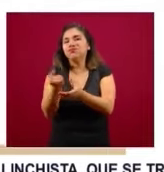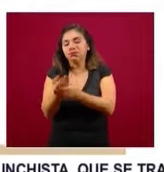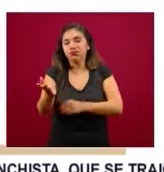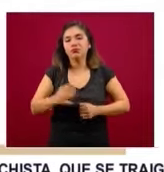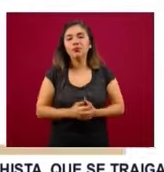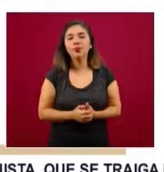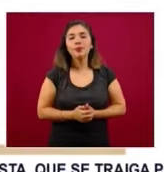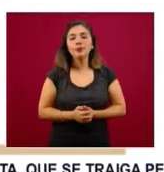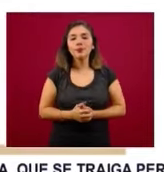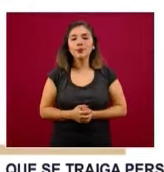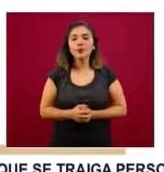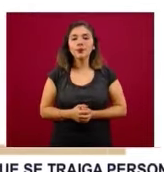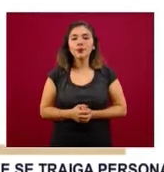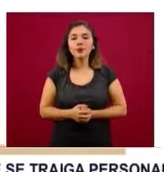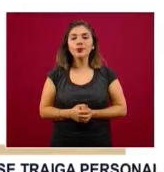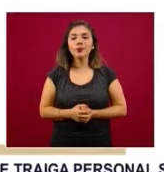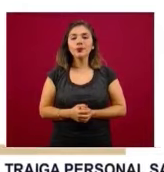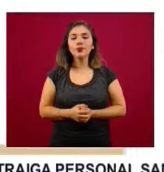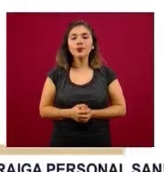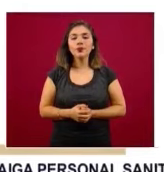contabilidad epidemiológica,